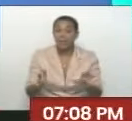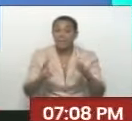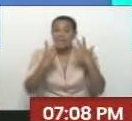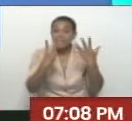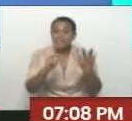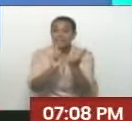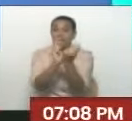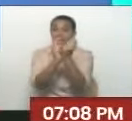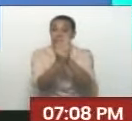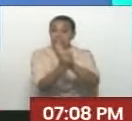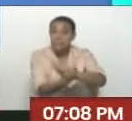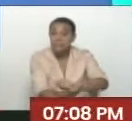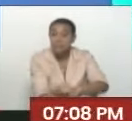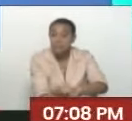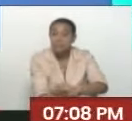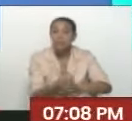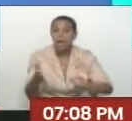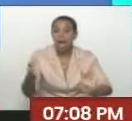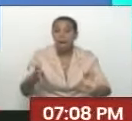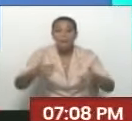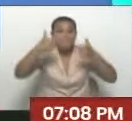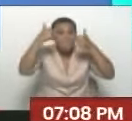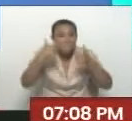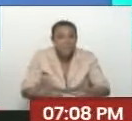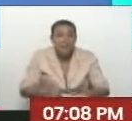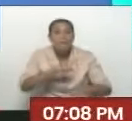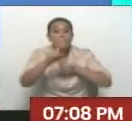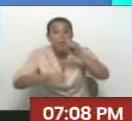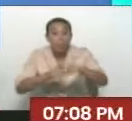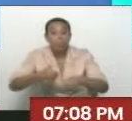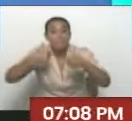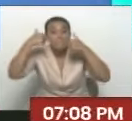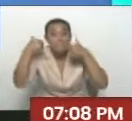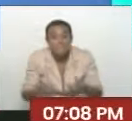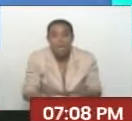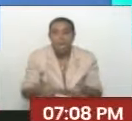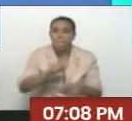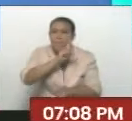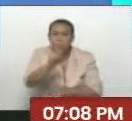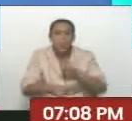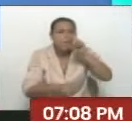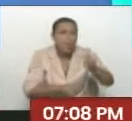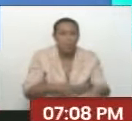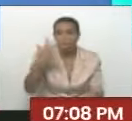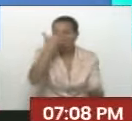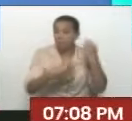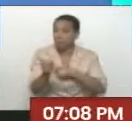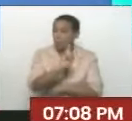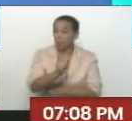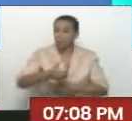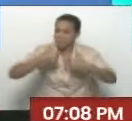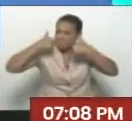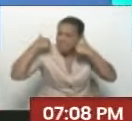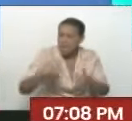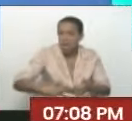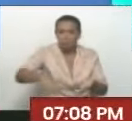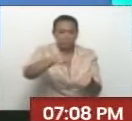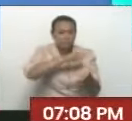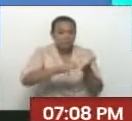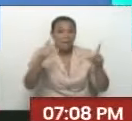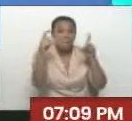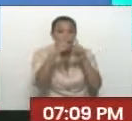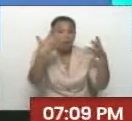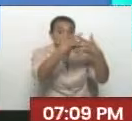7T, que estén bien consultadas las 7T, bien consultadas, bien elaboradas, bien